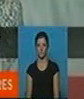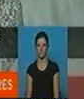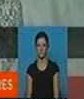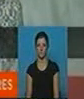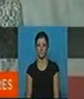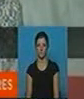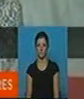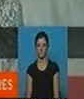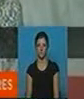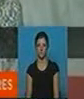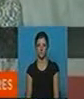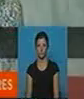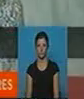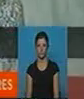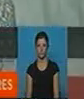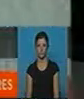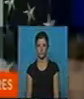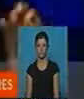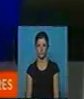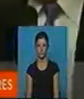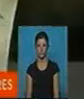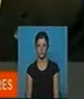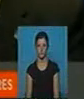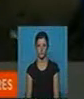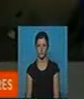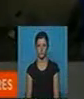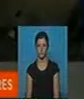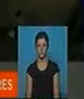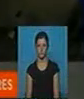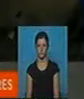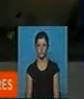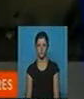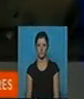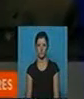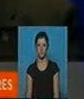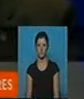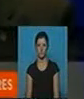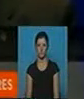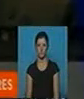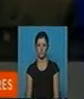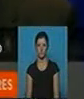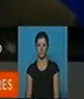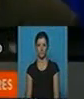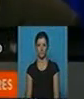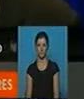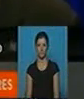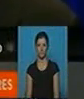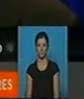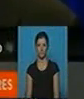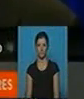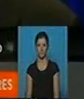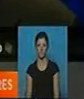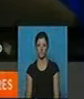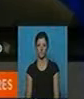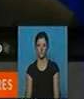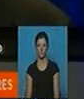killed and wounded and their families. When I'm elected, I will suspend immigration from areas of